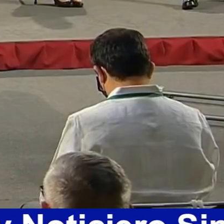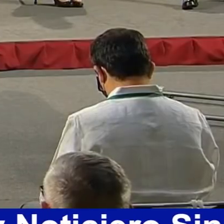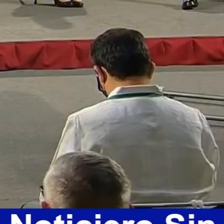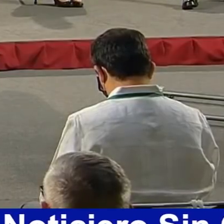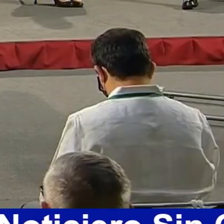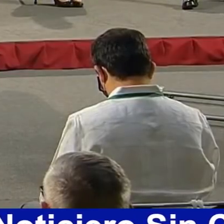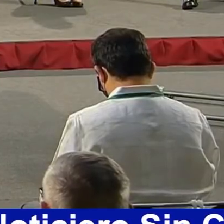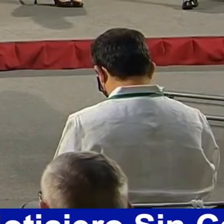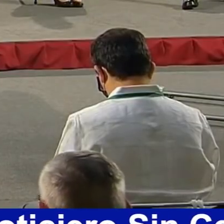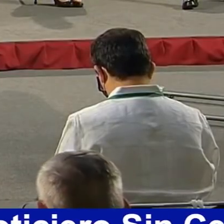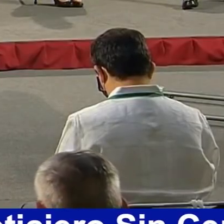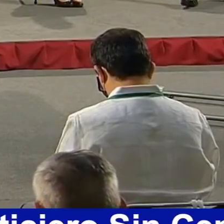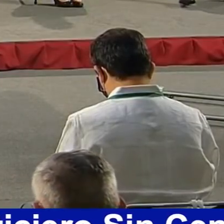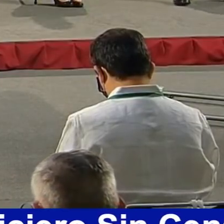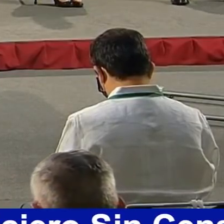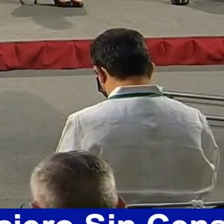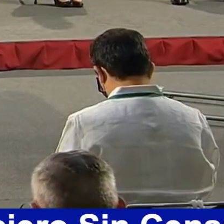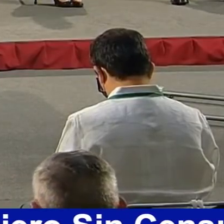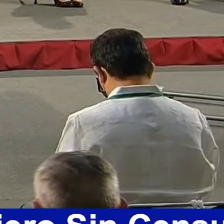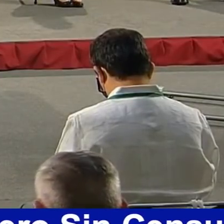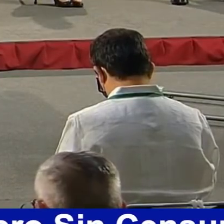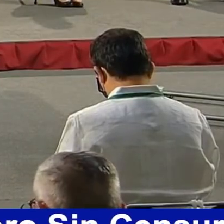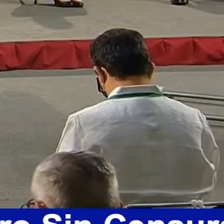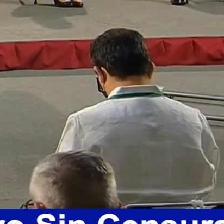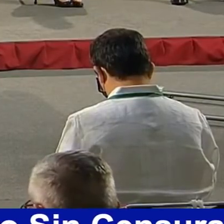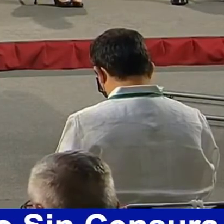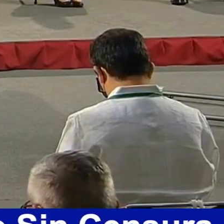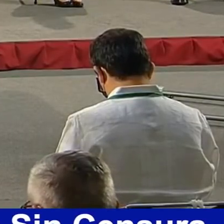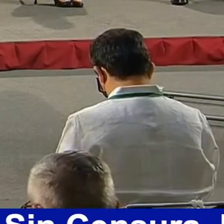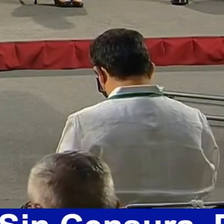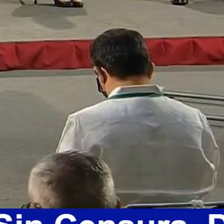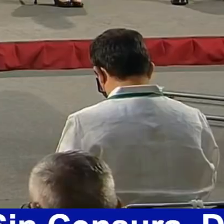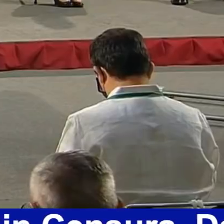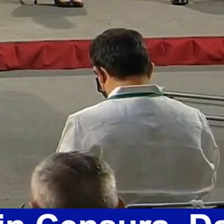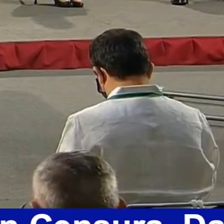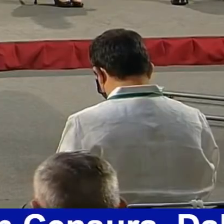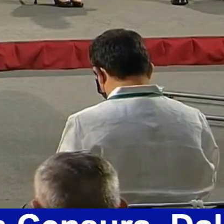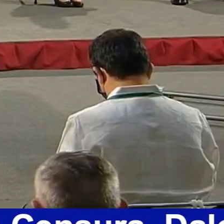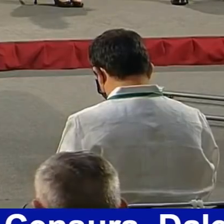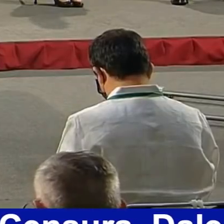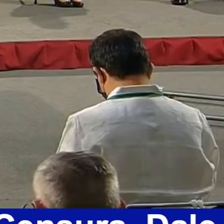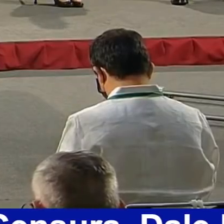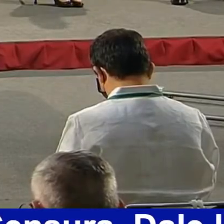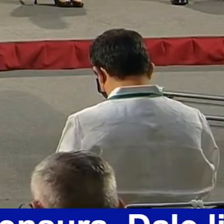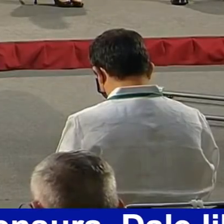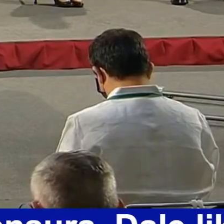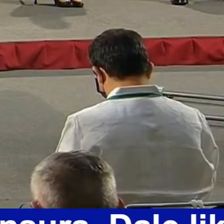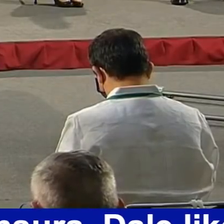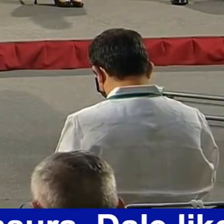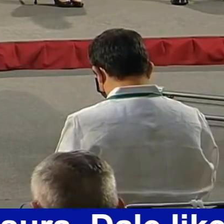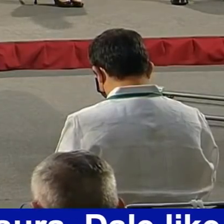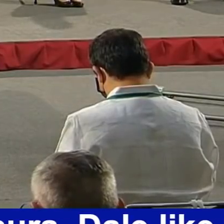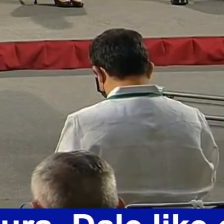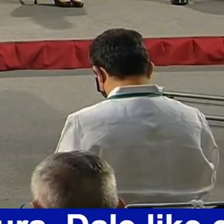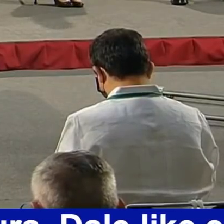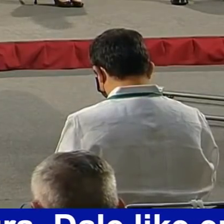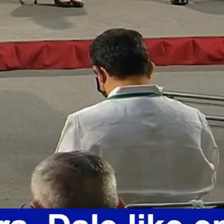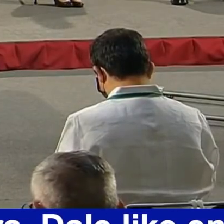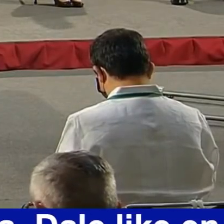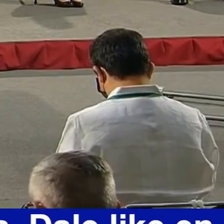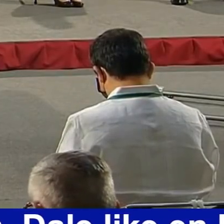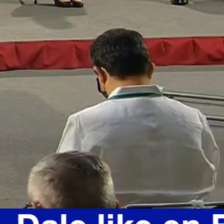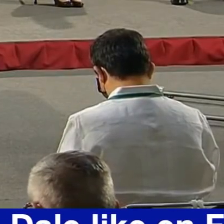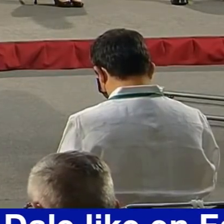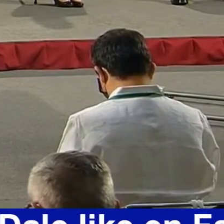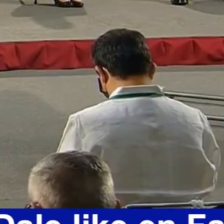pero quién sabe qué pasó. Y yo me quisiera referir y preguntar sobre la corrupción que hubo